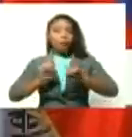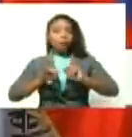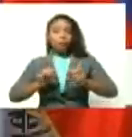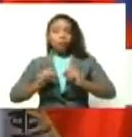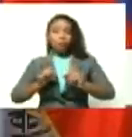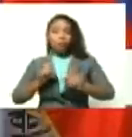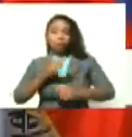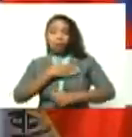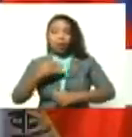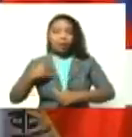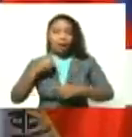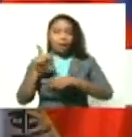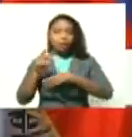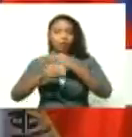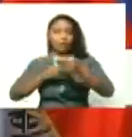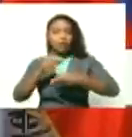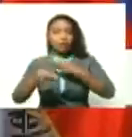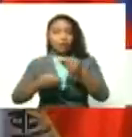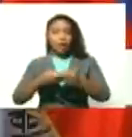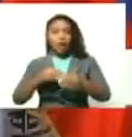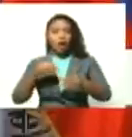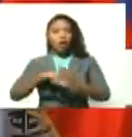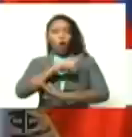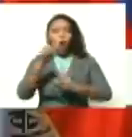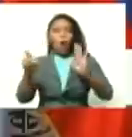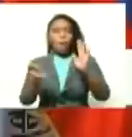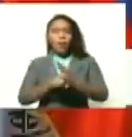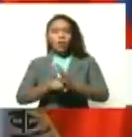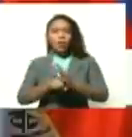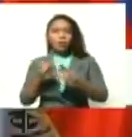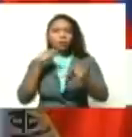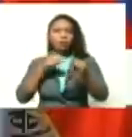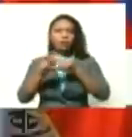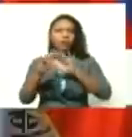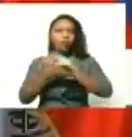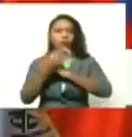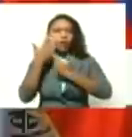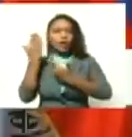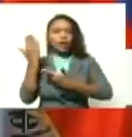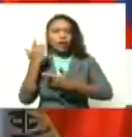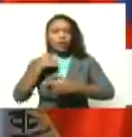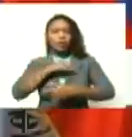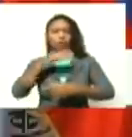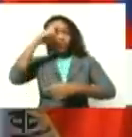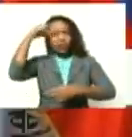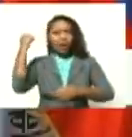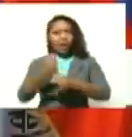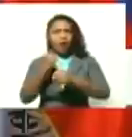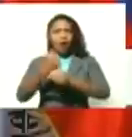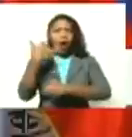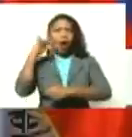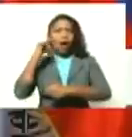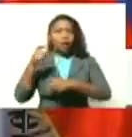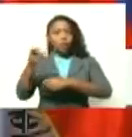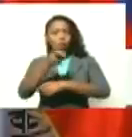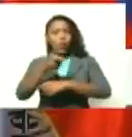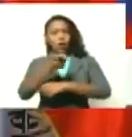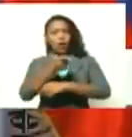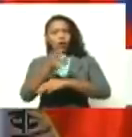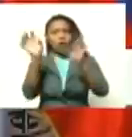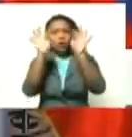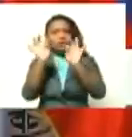que quisieran que esto fuera la anarquía total critican que nuestra gestión haya buscado de